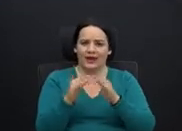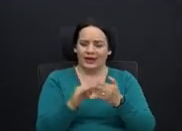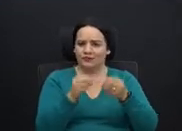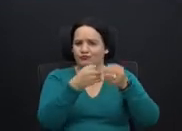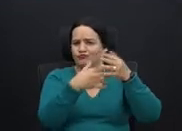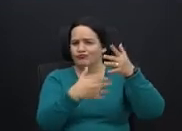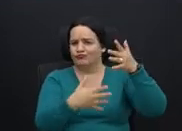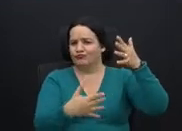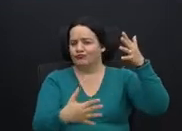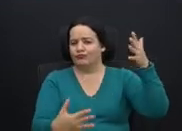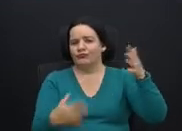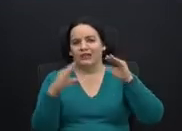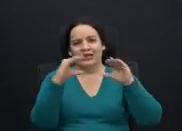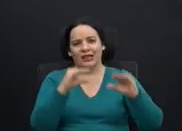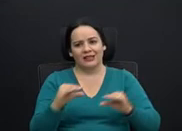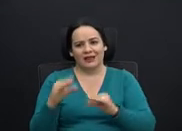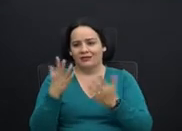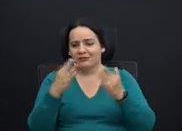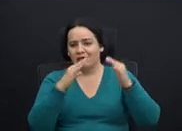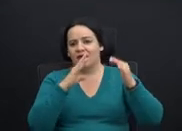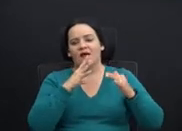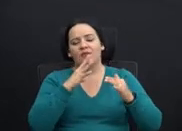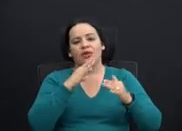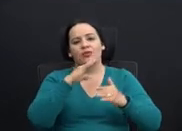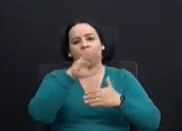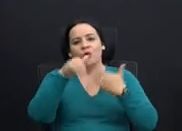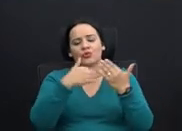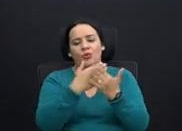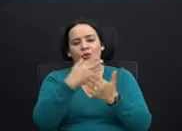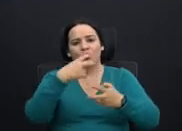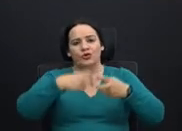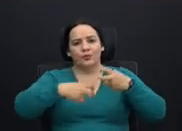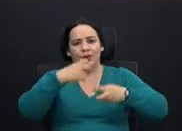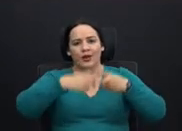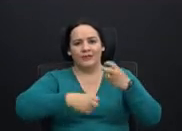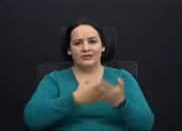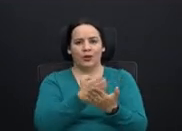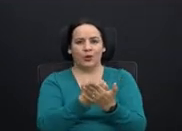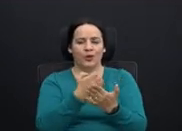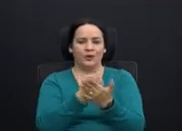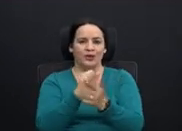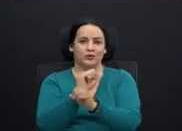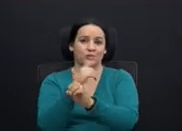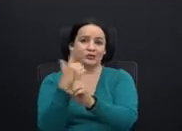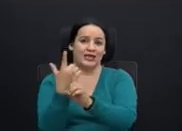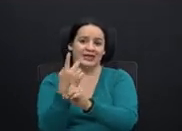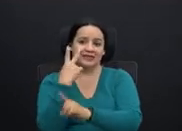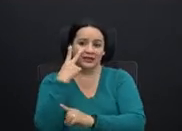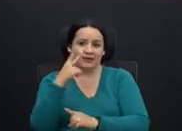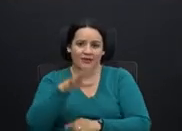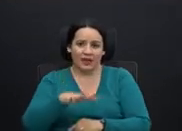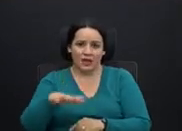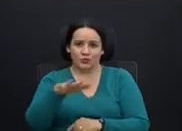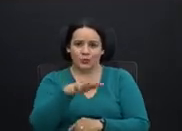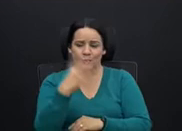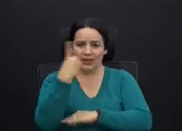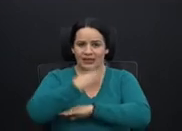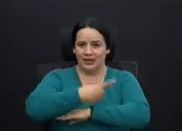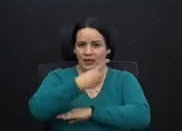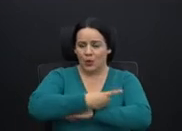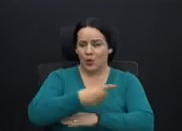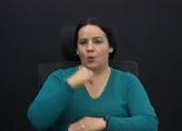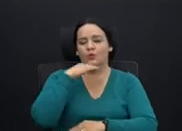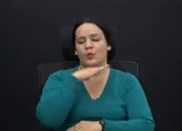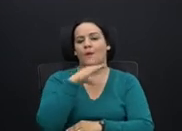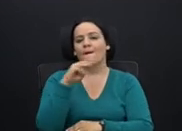cantidad de problemas económicos y sociales que se ven en la zona el día a día. Por otro lado, la contaminación en mercurio